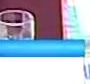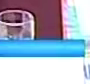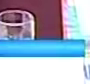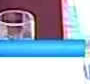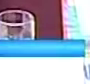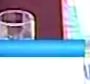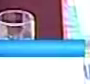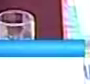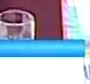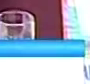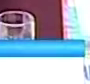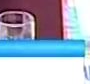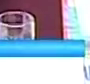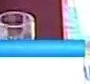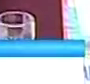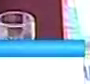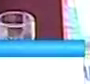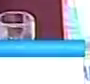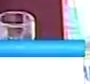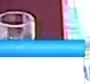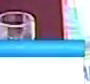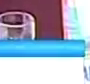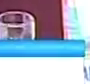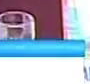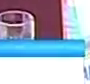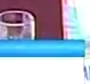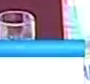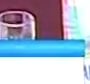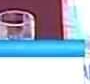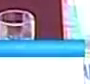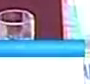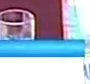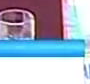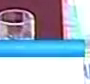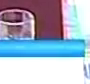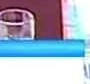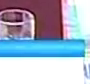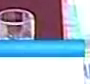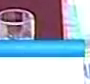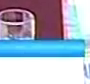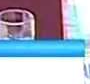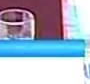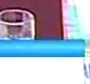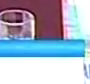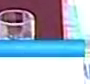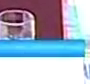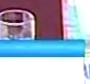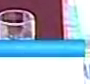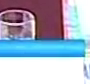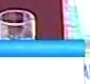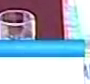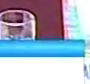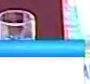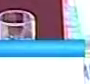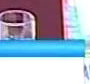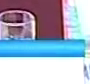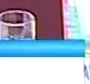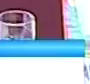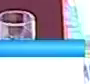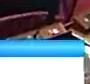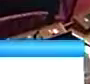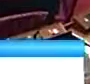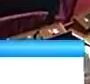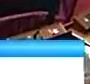5, presidenta? Martes. Y ahora, sí, con eso, y antes de levantar la sesión, congresista Quintanilla, luego congresista